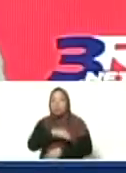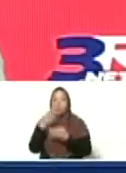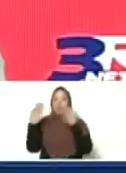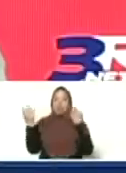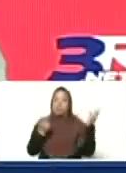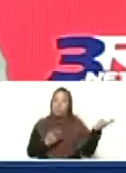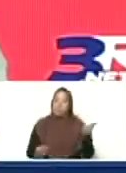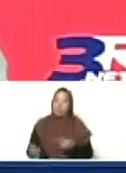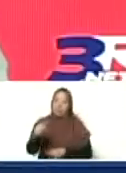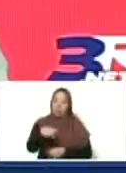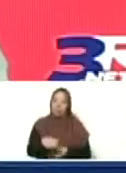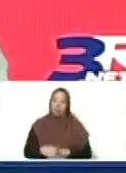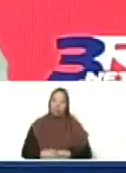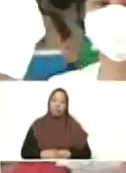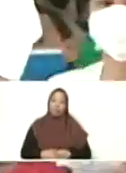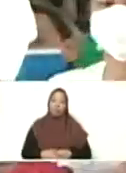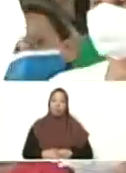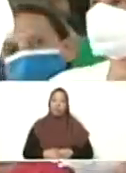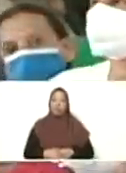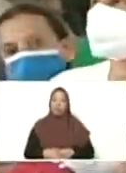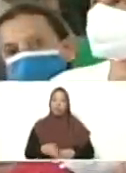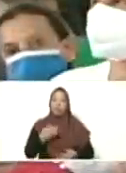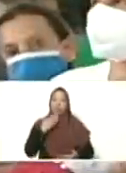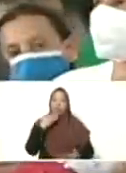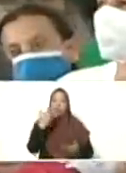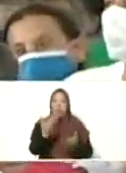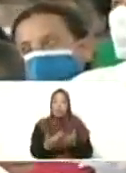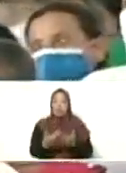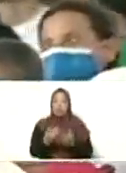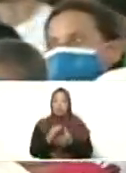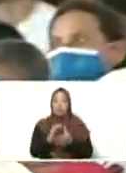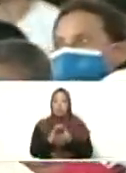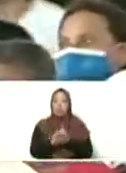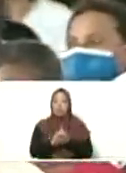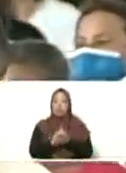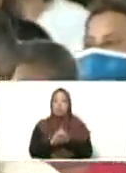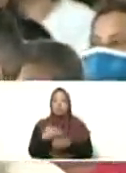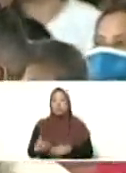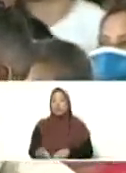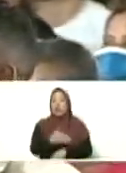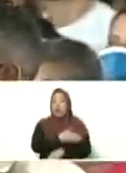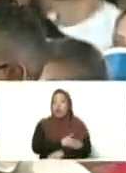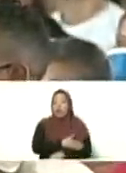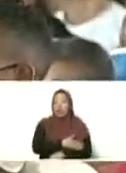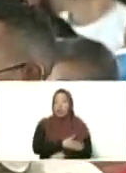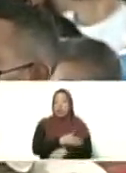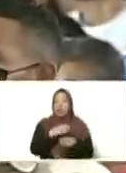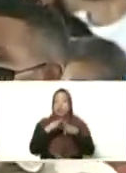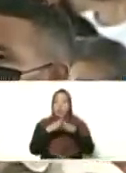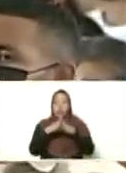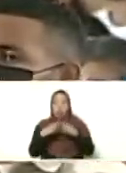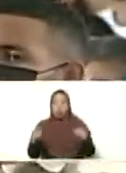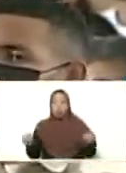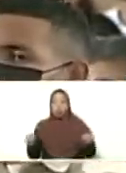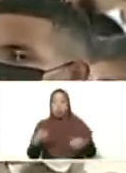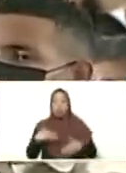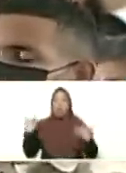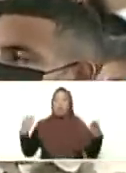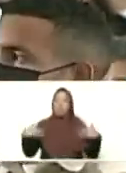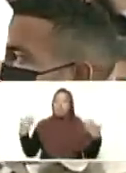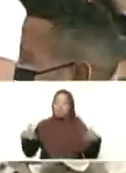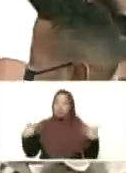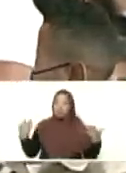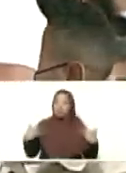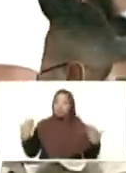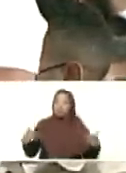bienvenida gracias presidente ahí antes de que todo emocionados y